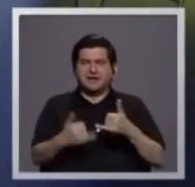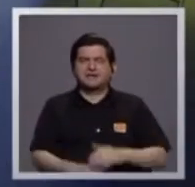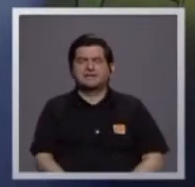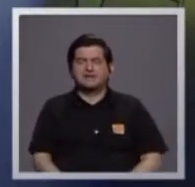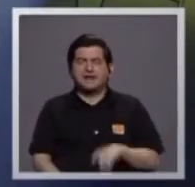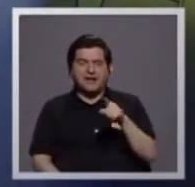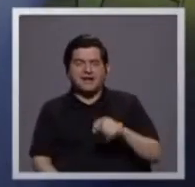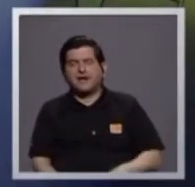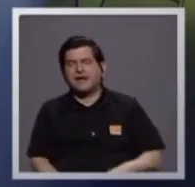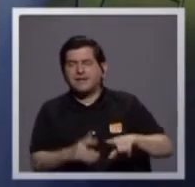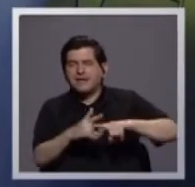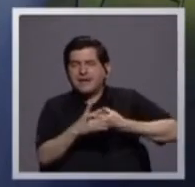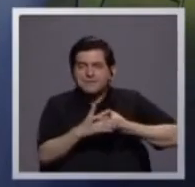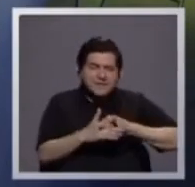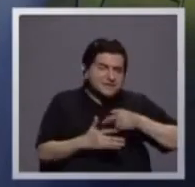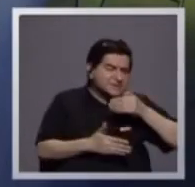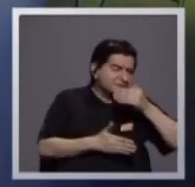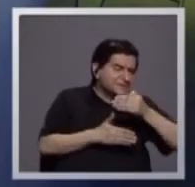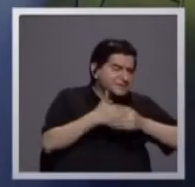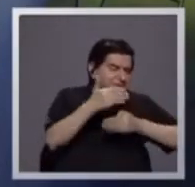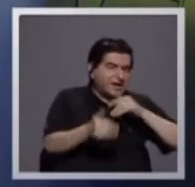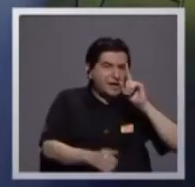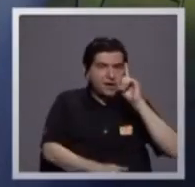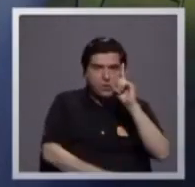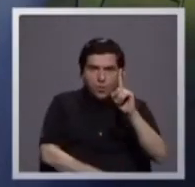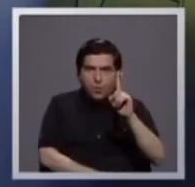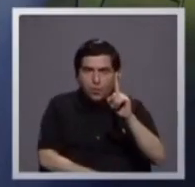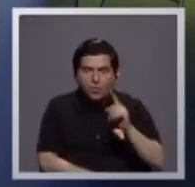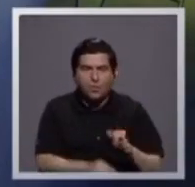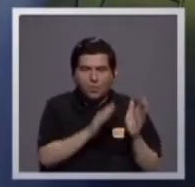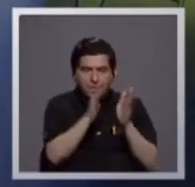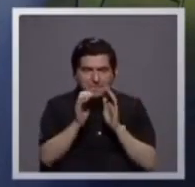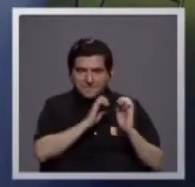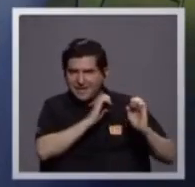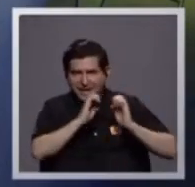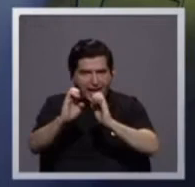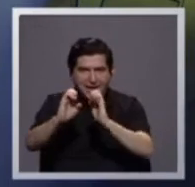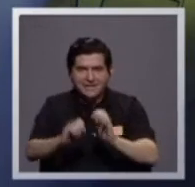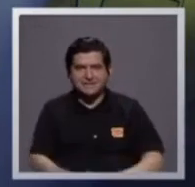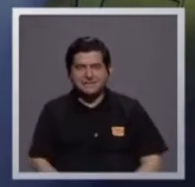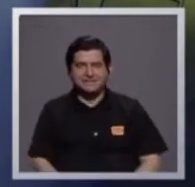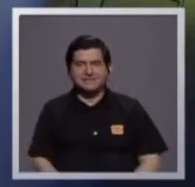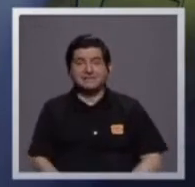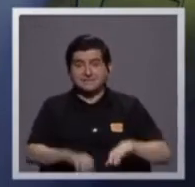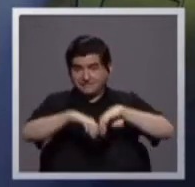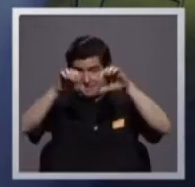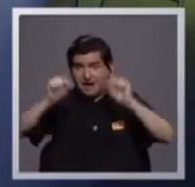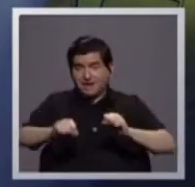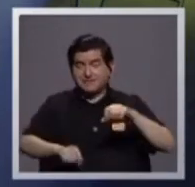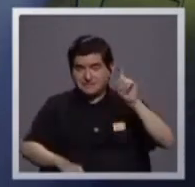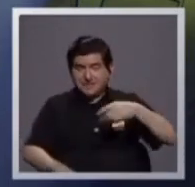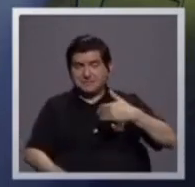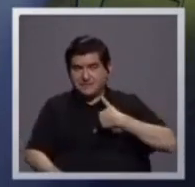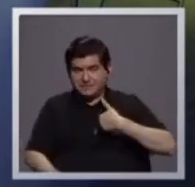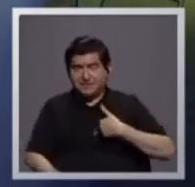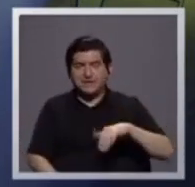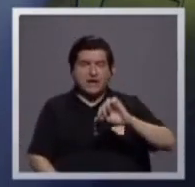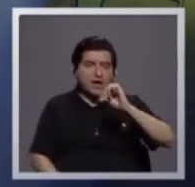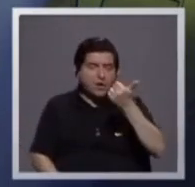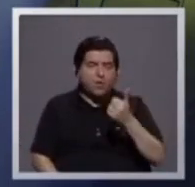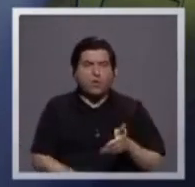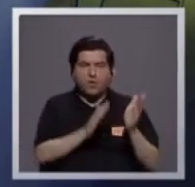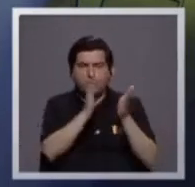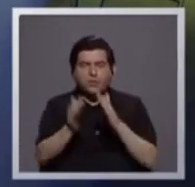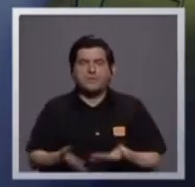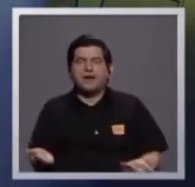están empezando a izar. Uno de ellos es el plan estratégico del CIEDIN y otro es un plan